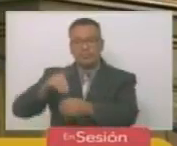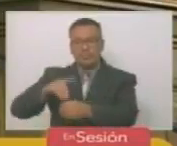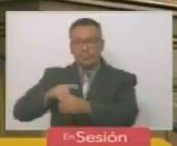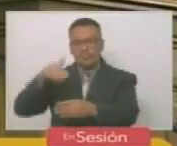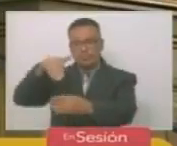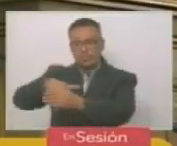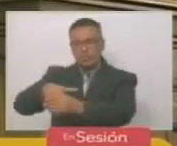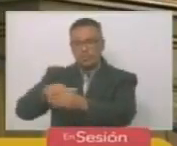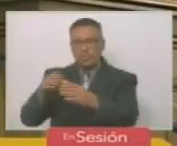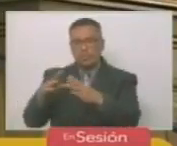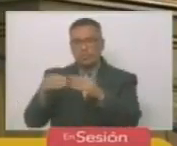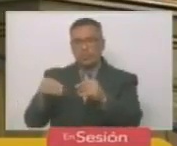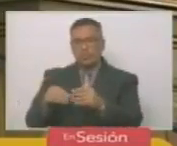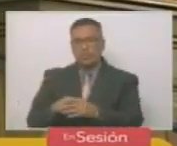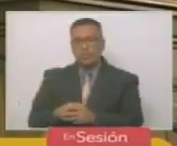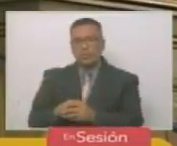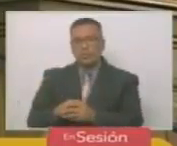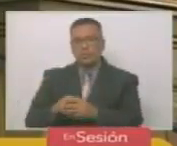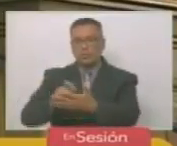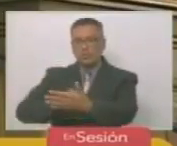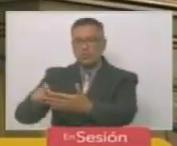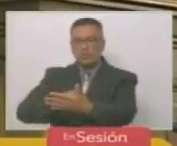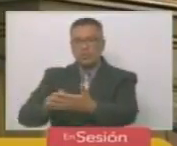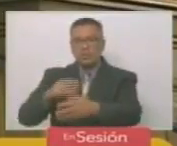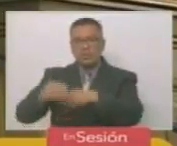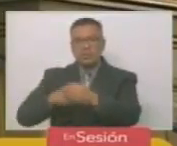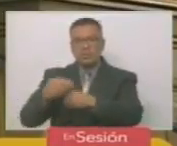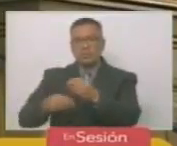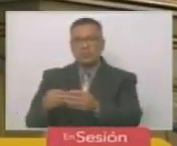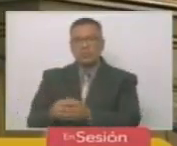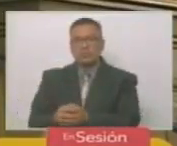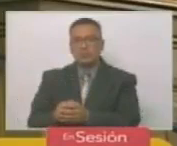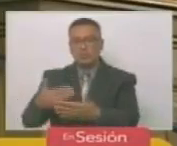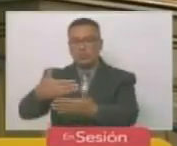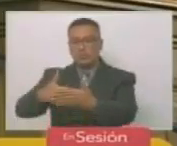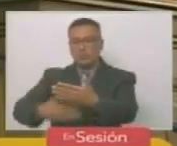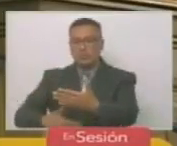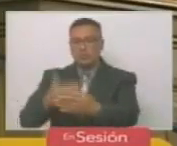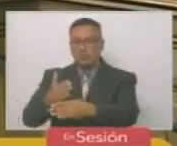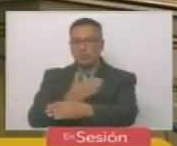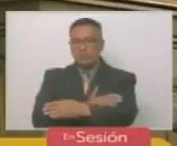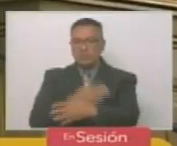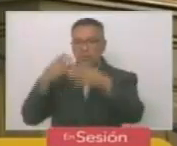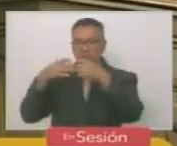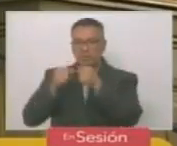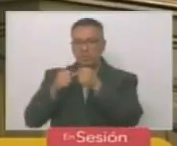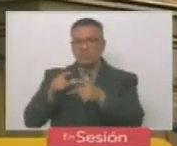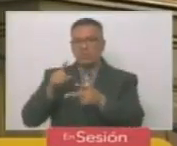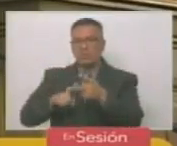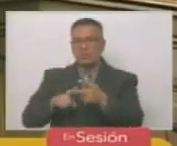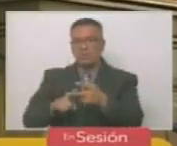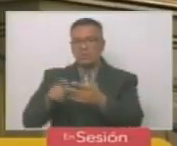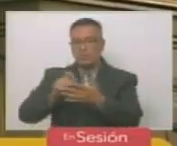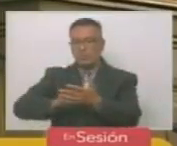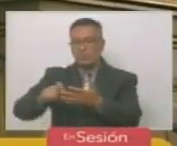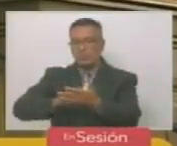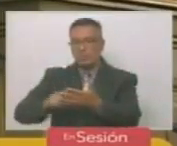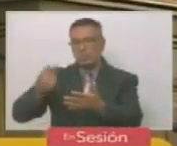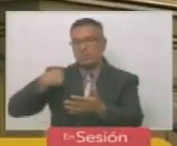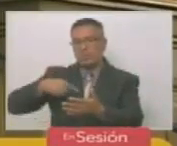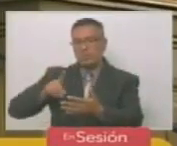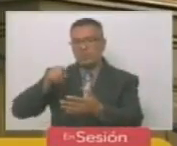almacenará todas las inscripciones que se realicen en el registro de antecedentes penales. Los asientos contenidos